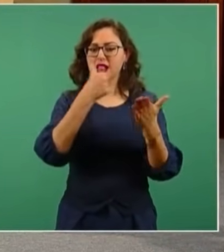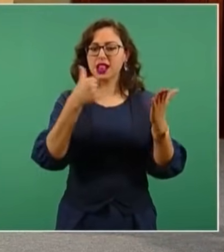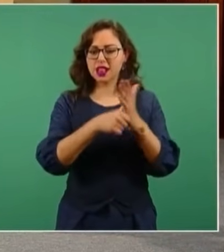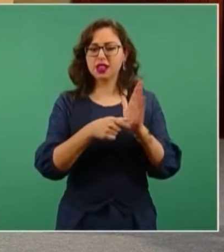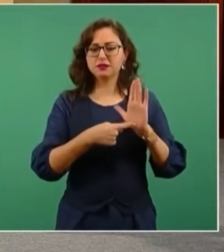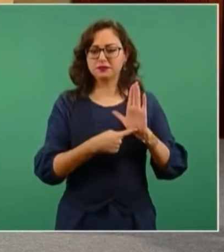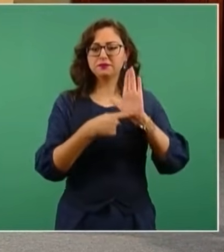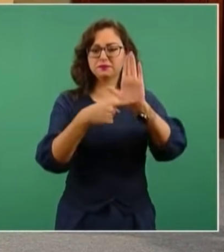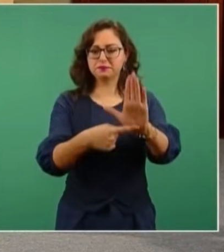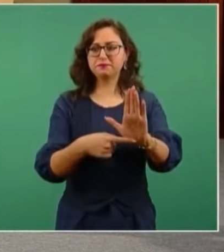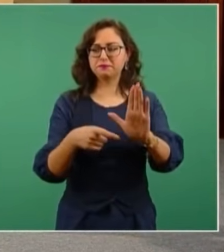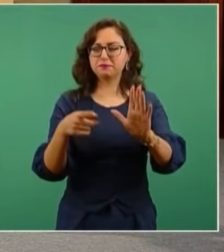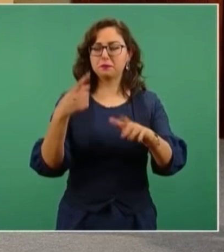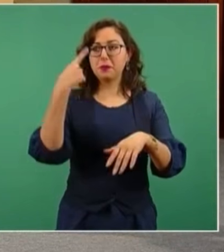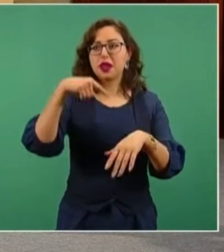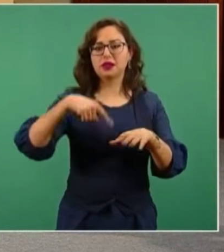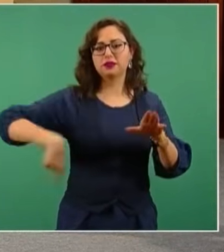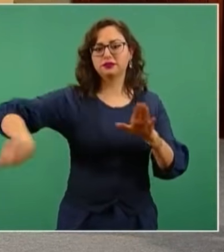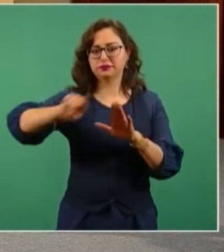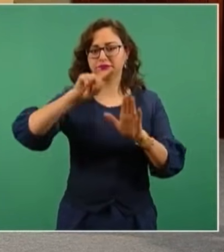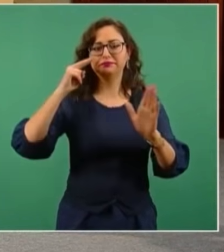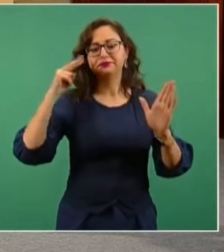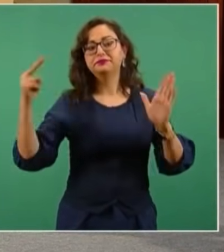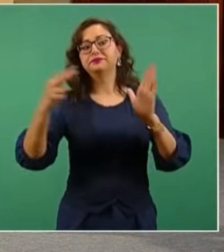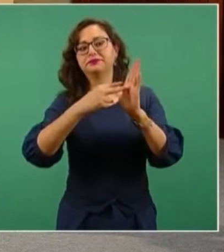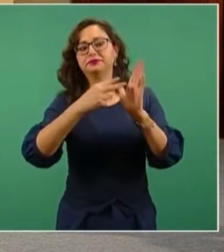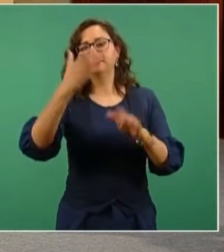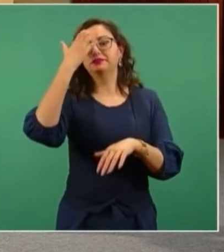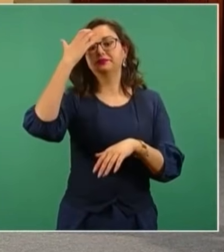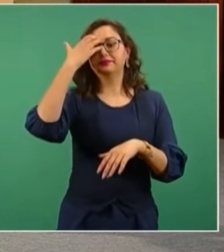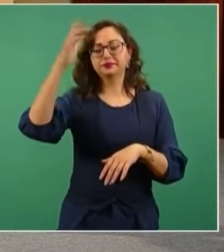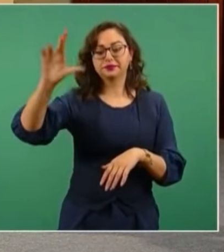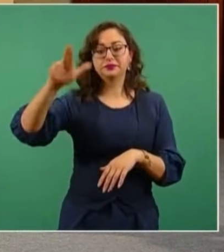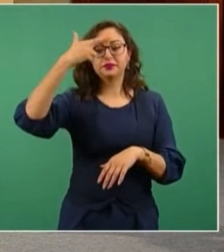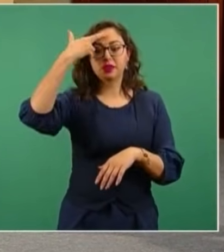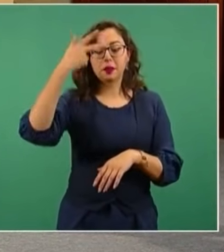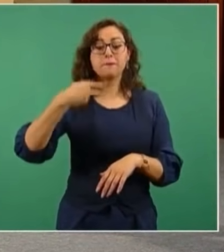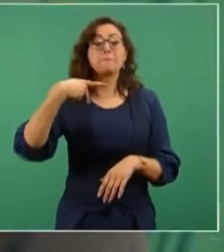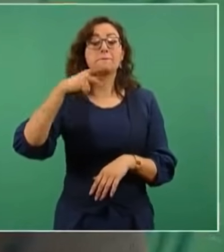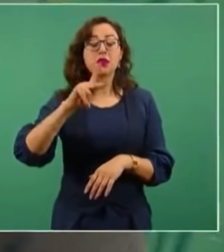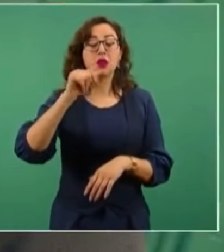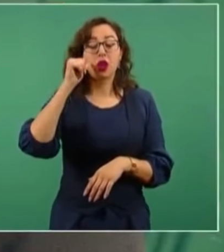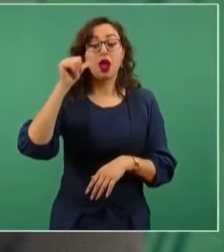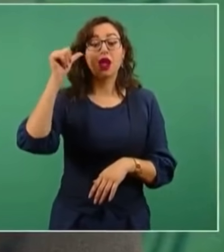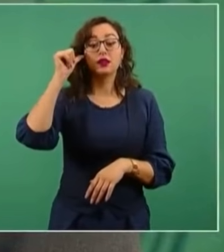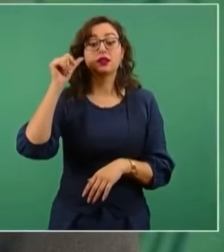De todas formas, se aprobó ayer en el Senado